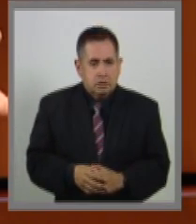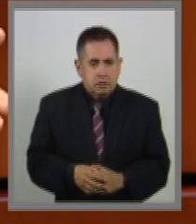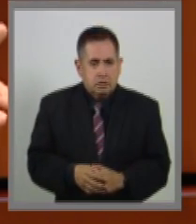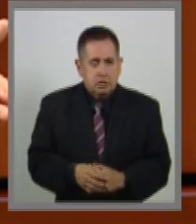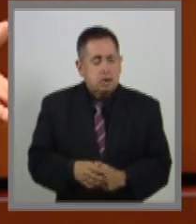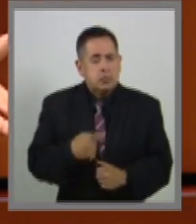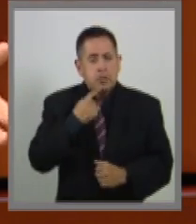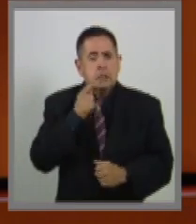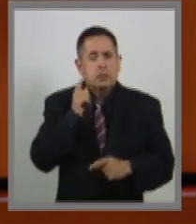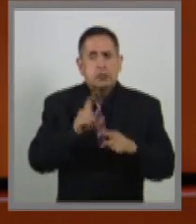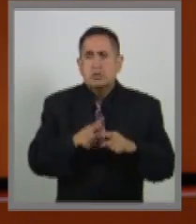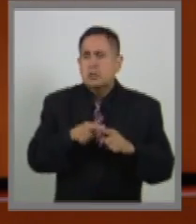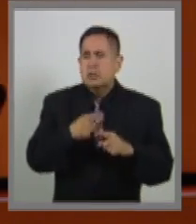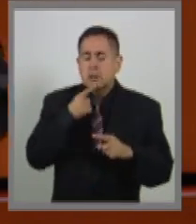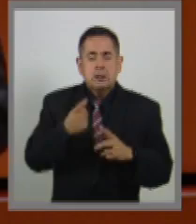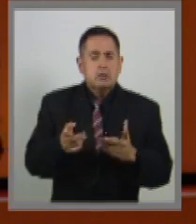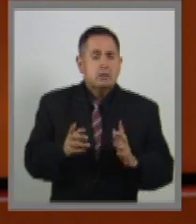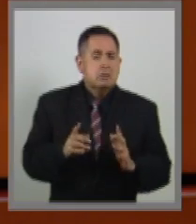es que quien quiera